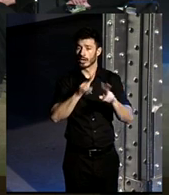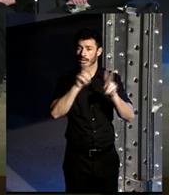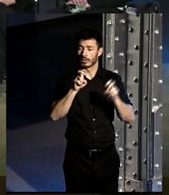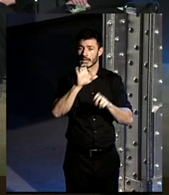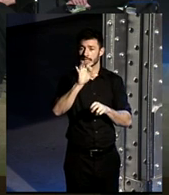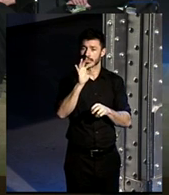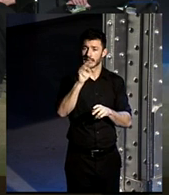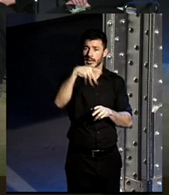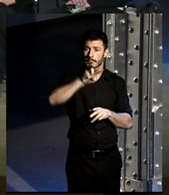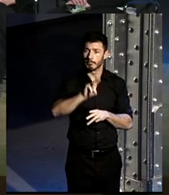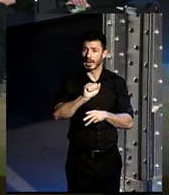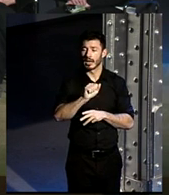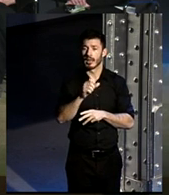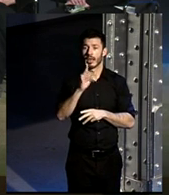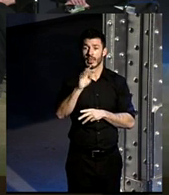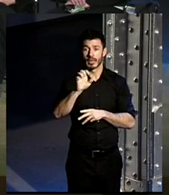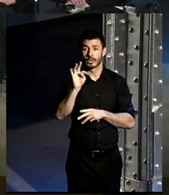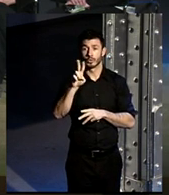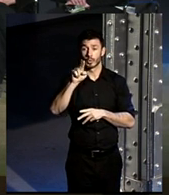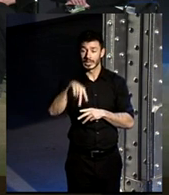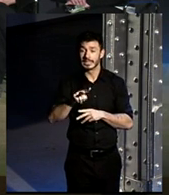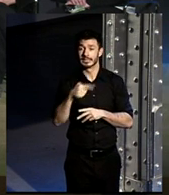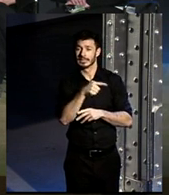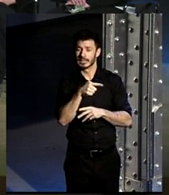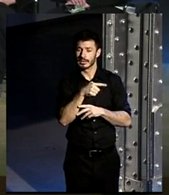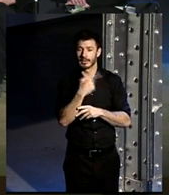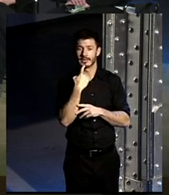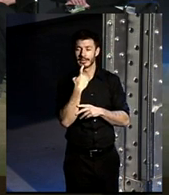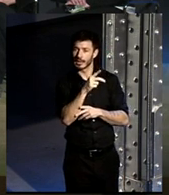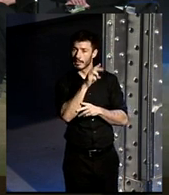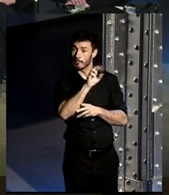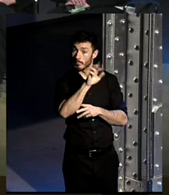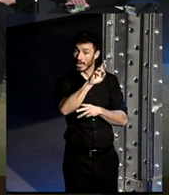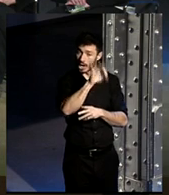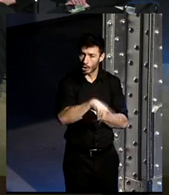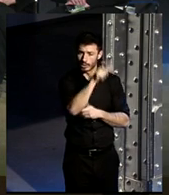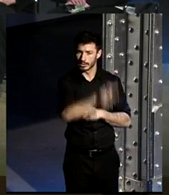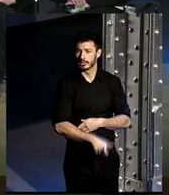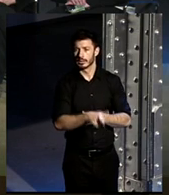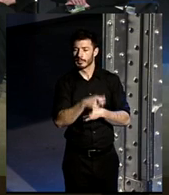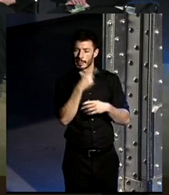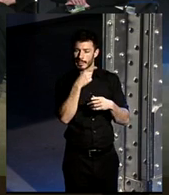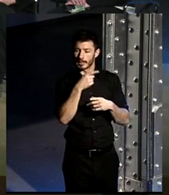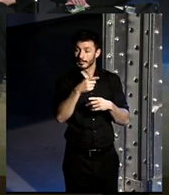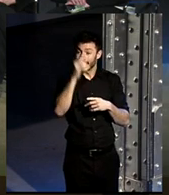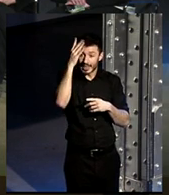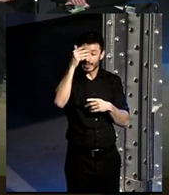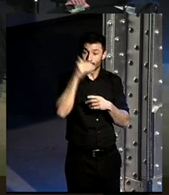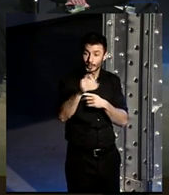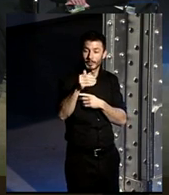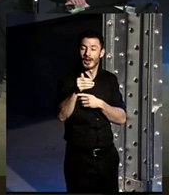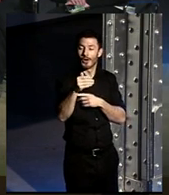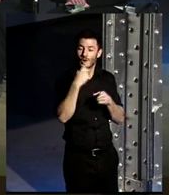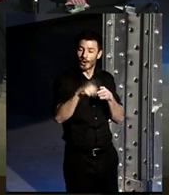que define a Piero como el coleccionista de ideas de futuro enamorado de objetos del pasado. Es verdad. Piero Góndolo